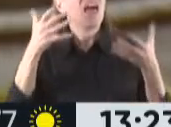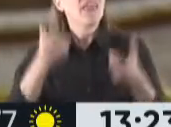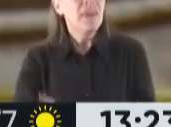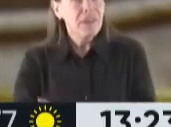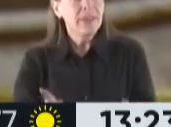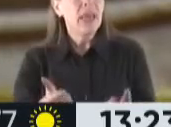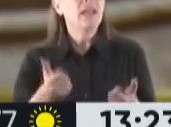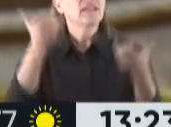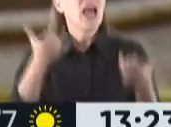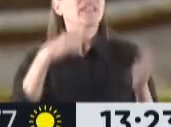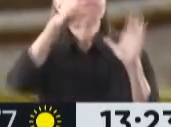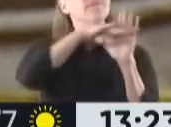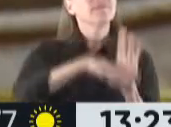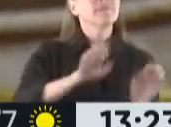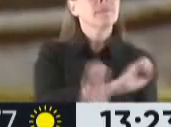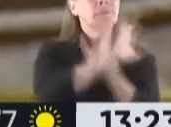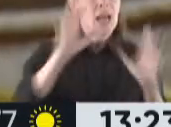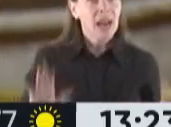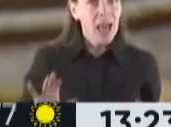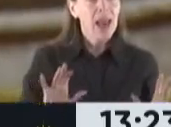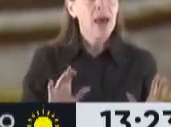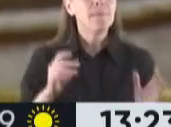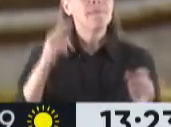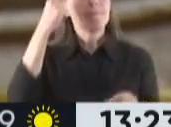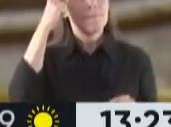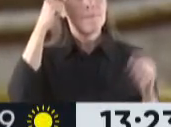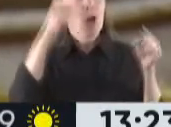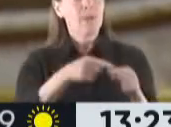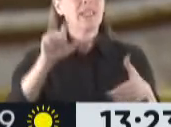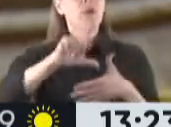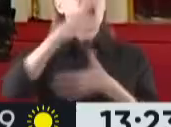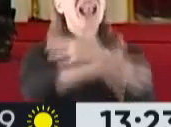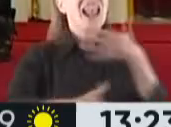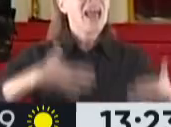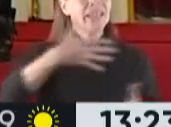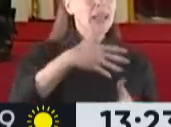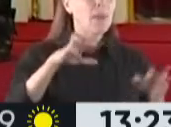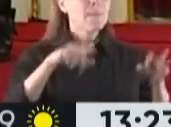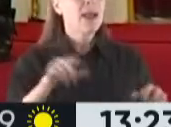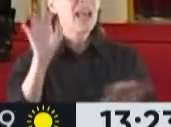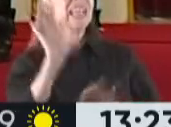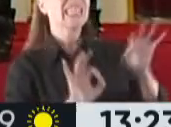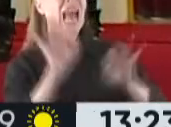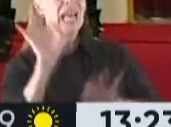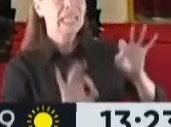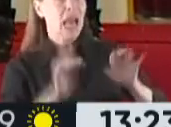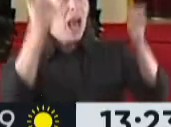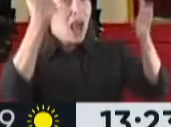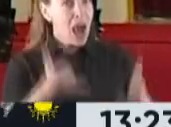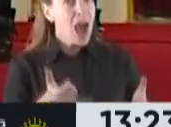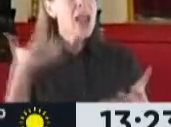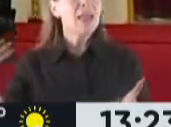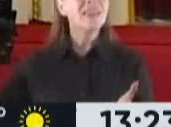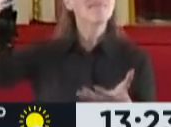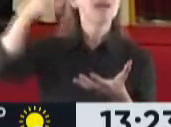reglas claras. La estrategia para Latinoamérica llega también con nuevas inversiones